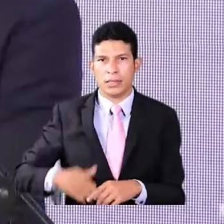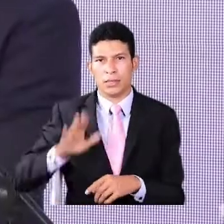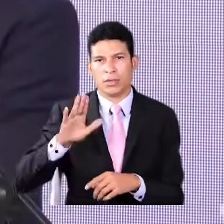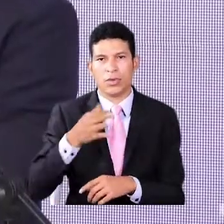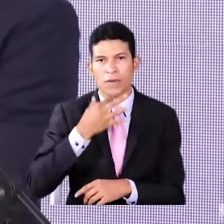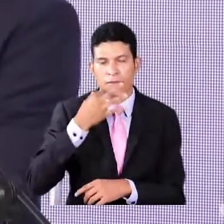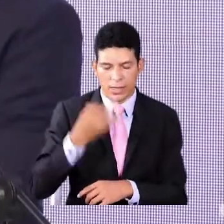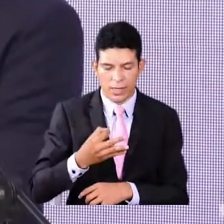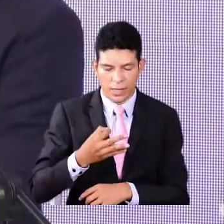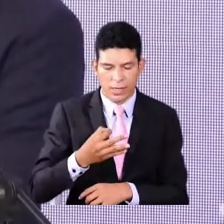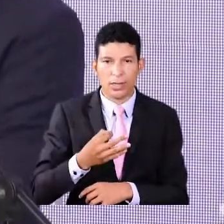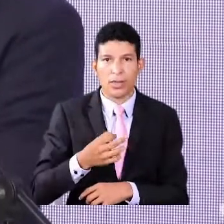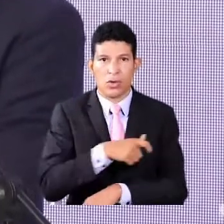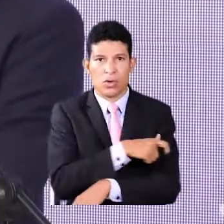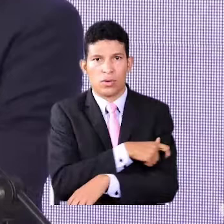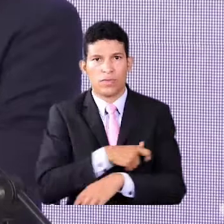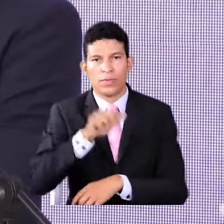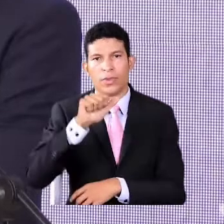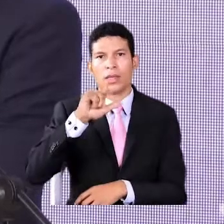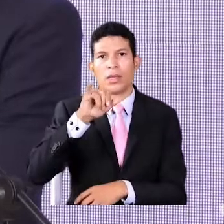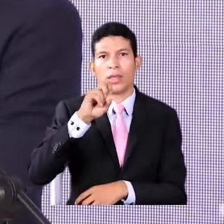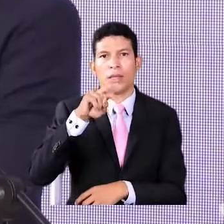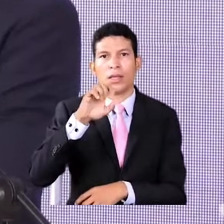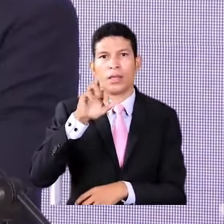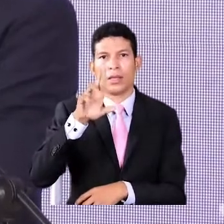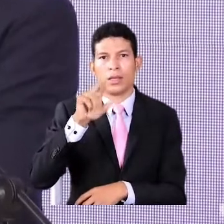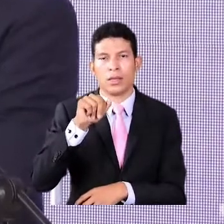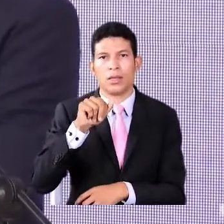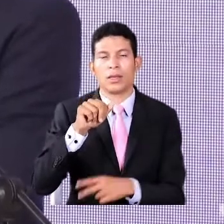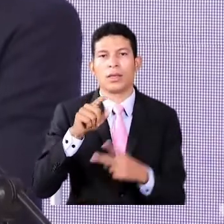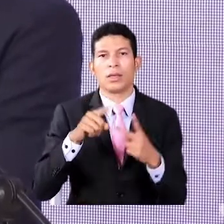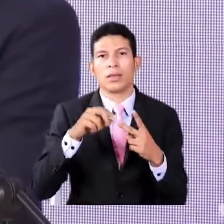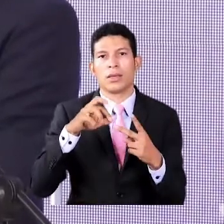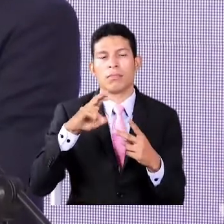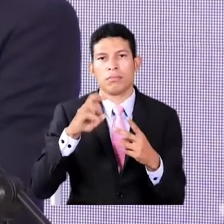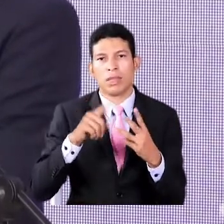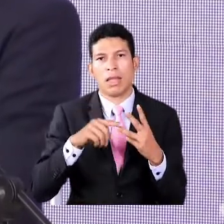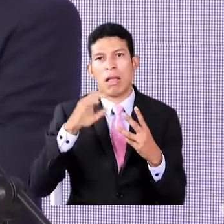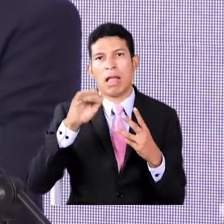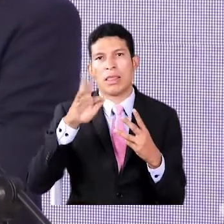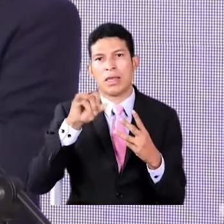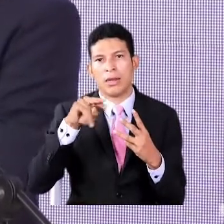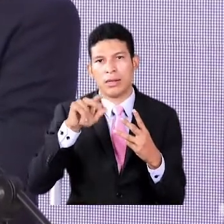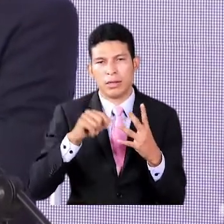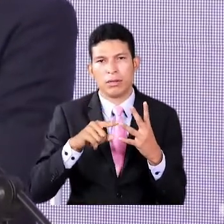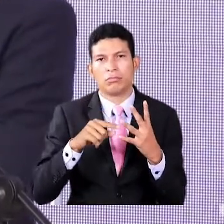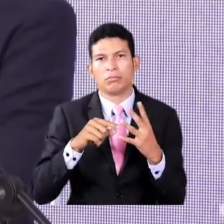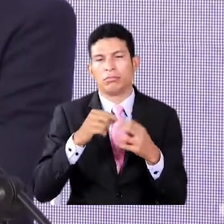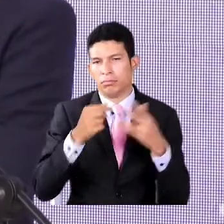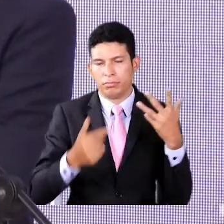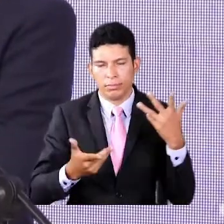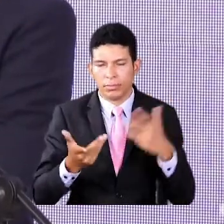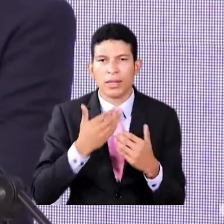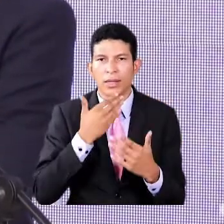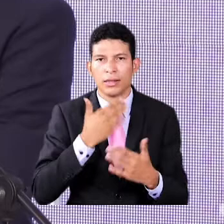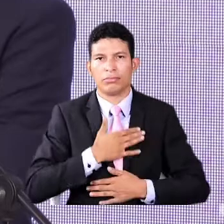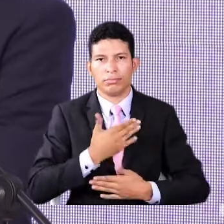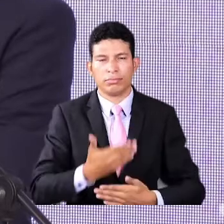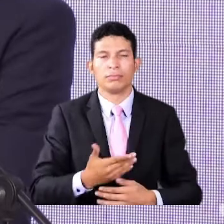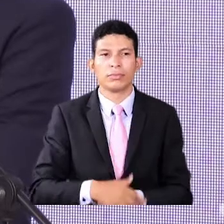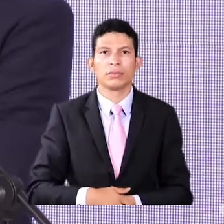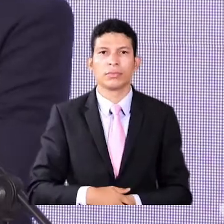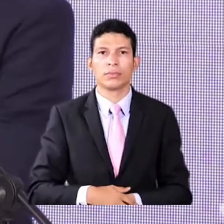a los comisionados alejandra miller lucía gonzález catalina díaz carlos